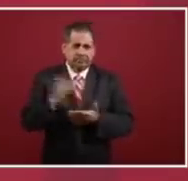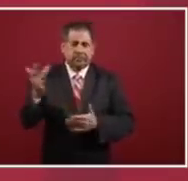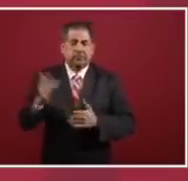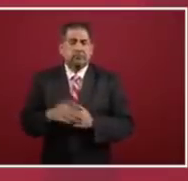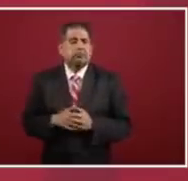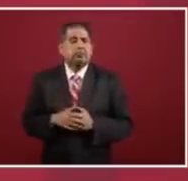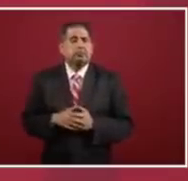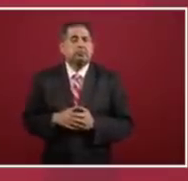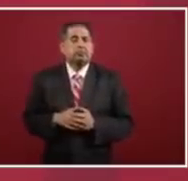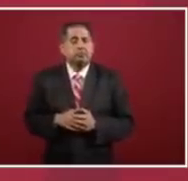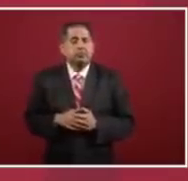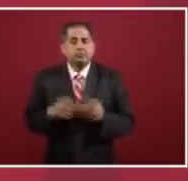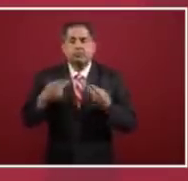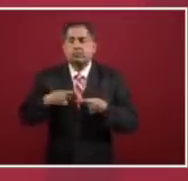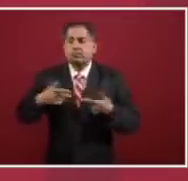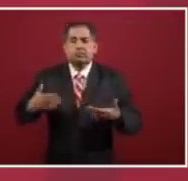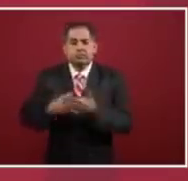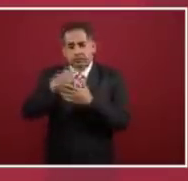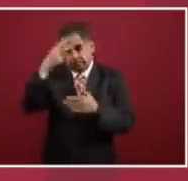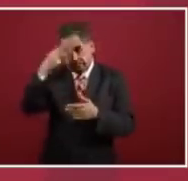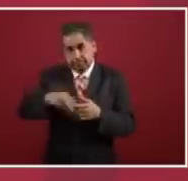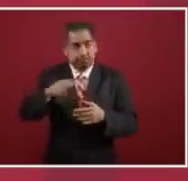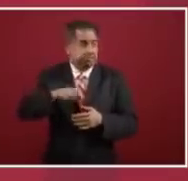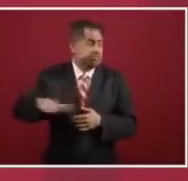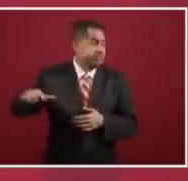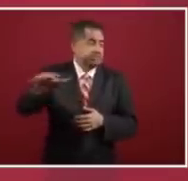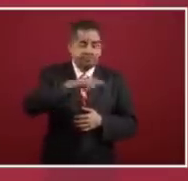a los mexicanos,